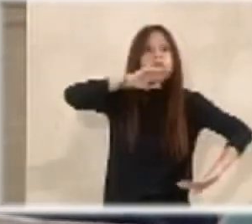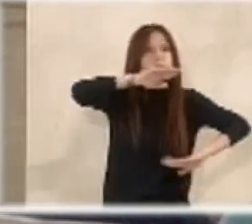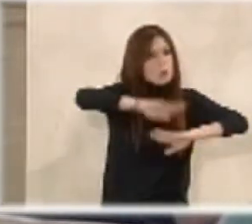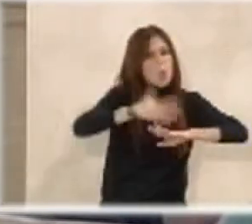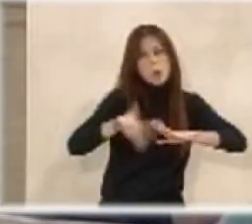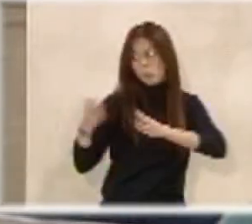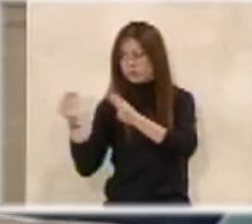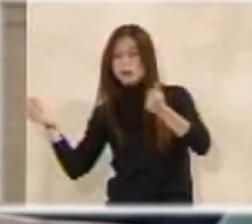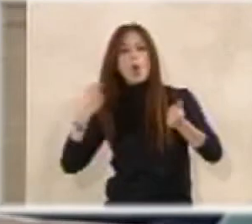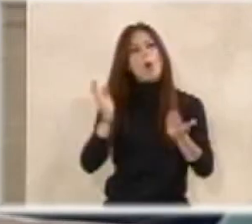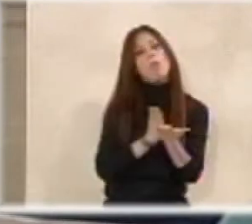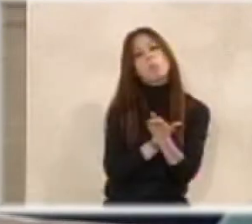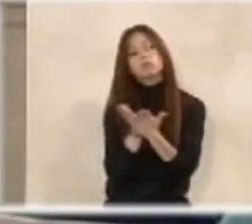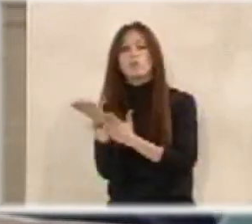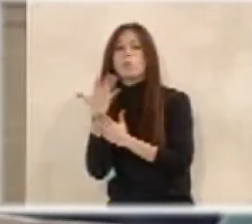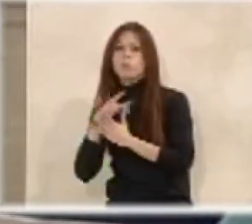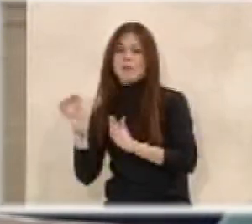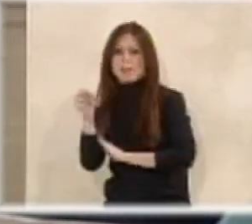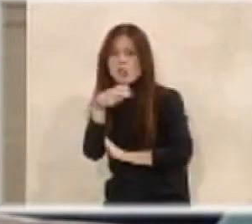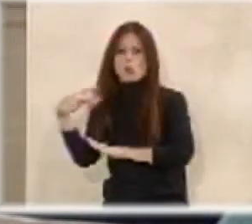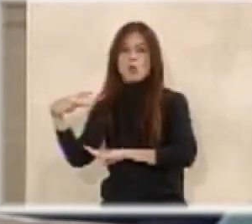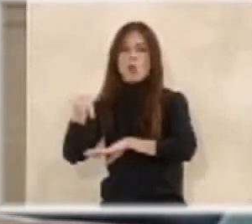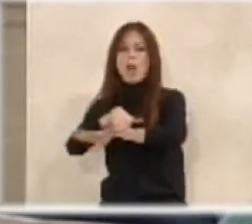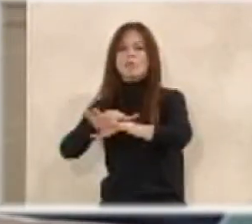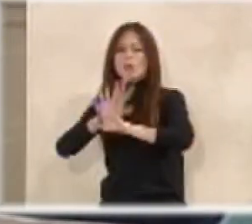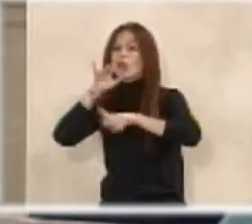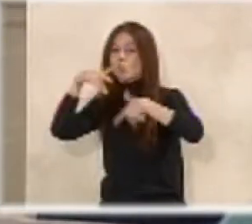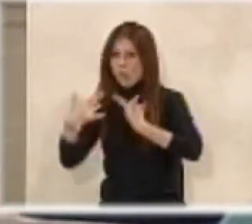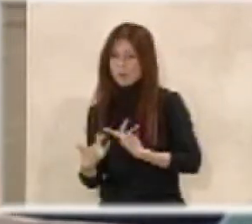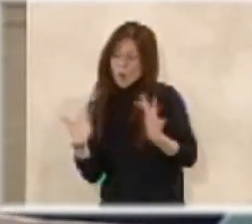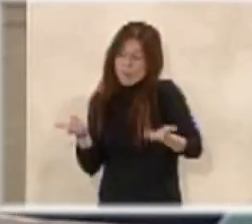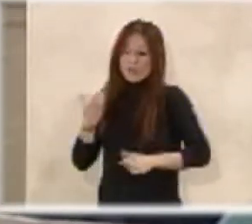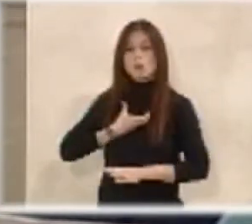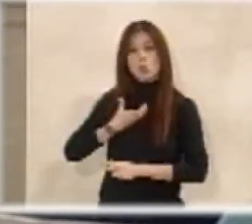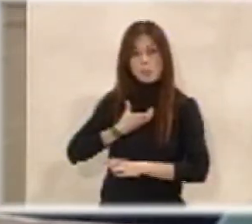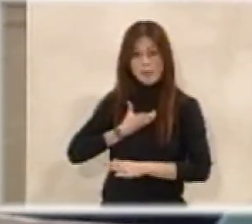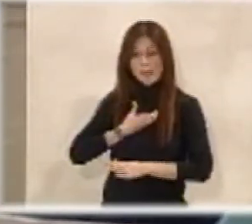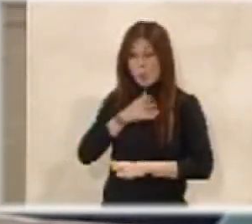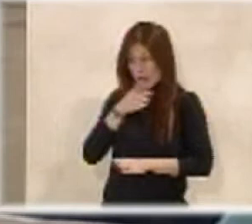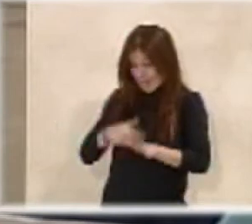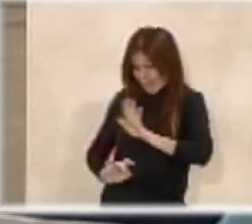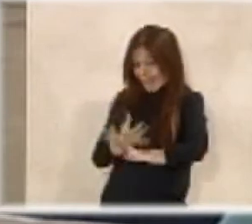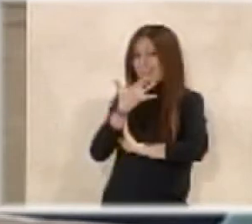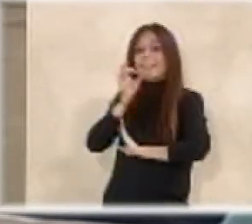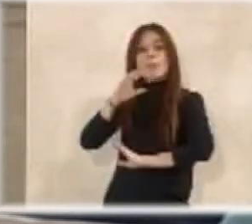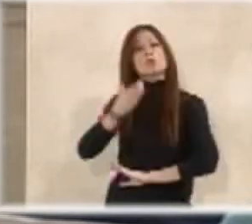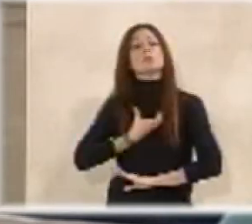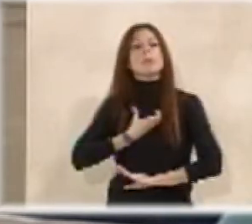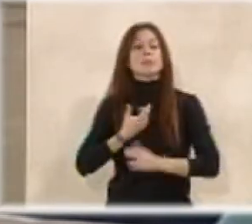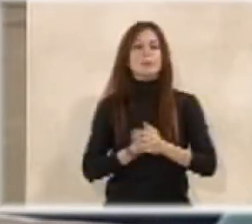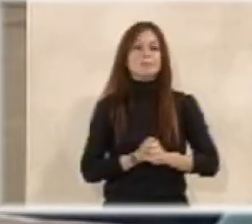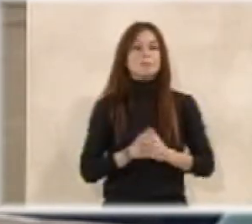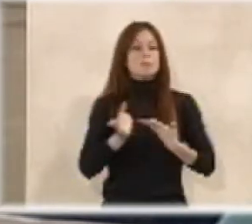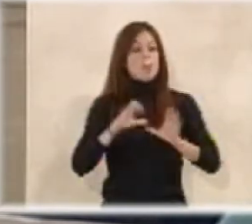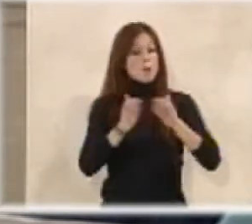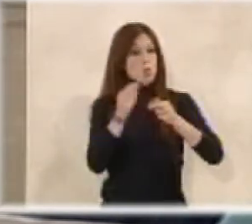conservación, o dos, por una resolución de la administración actuante, que es el Ayuntamiento de Almería, porque es quien la crea. ¿Cuál ha sido